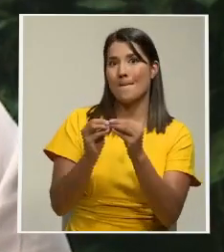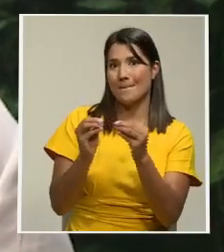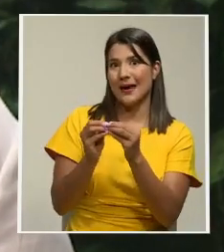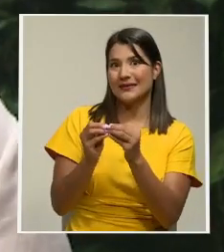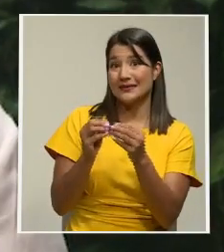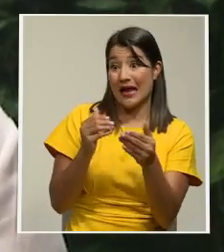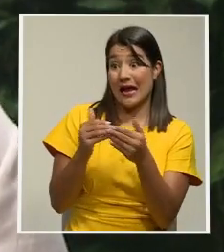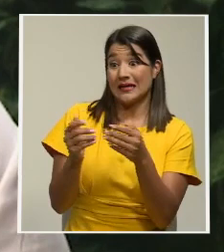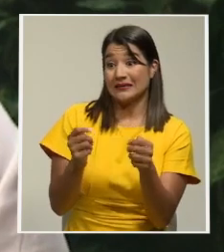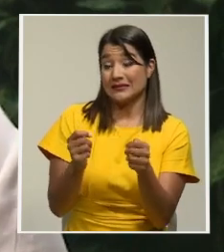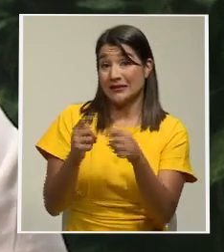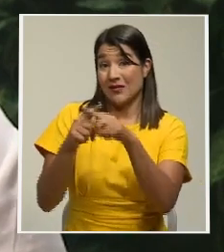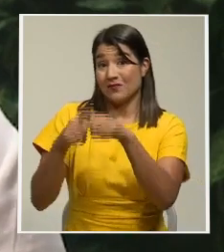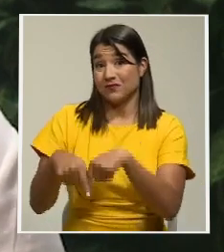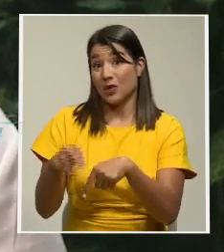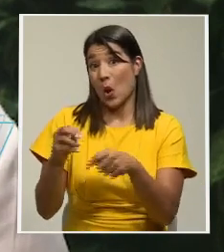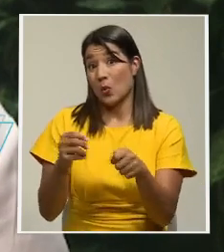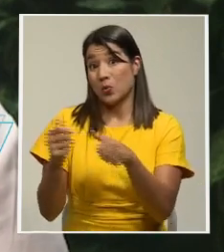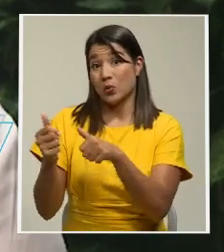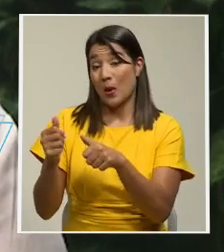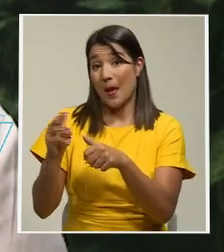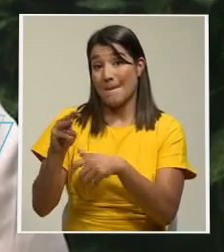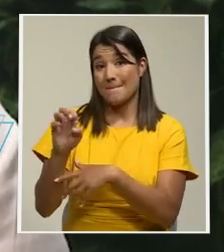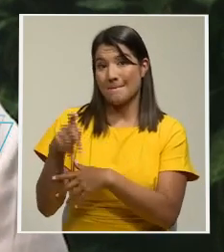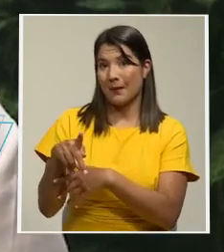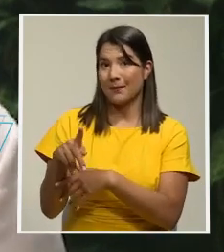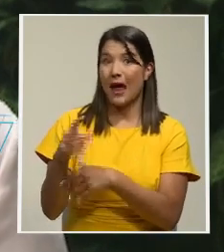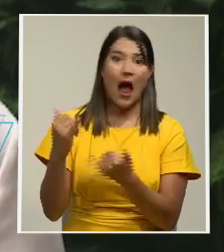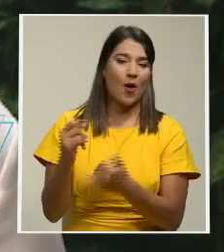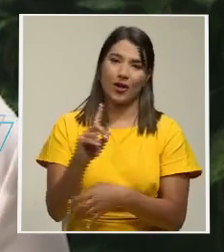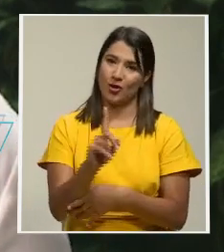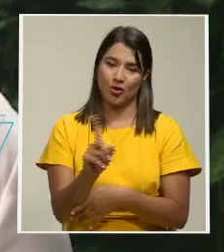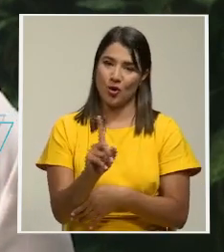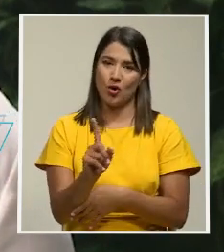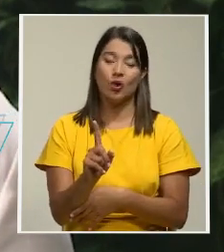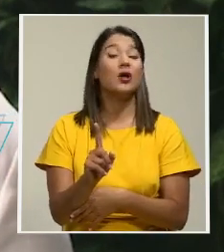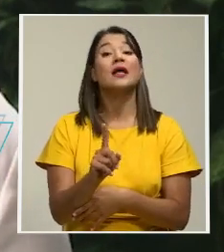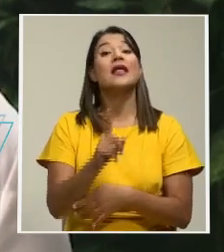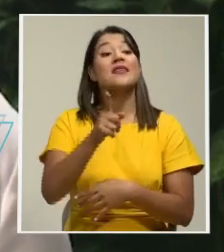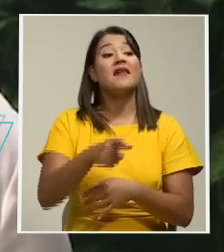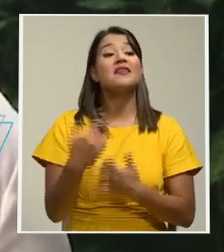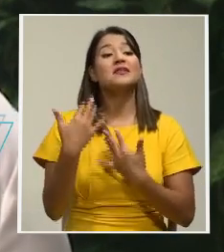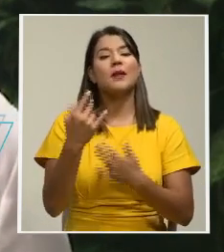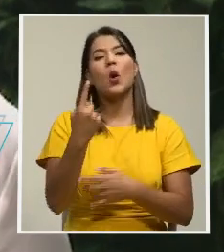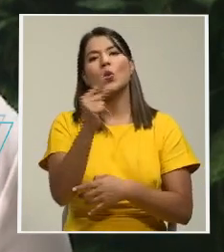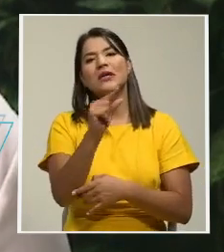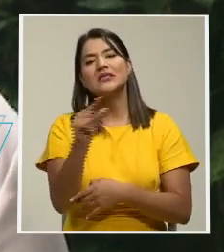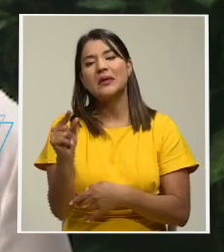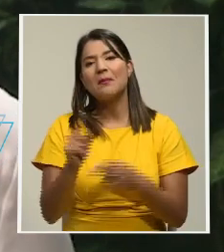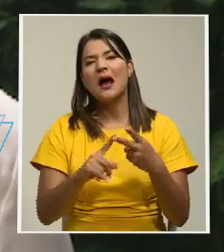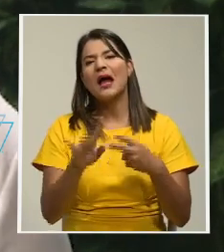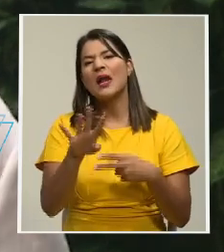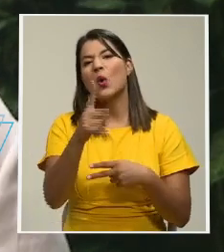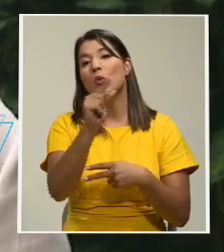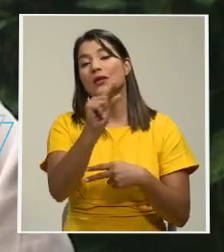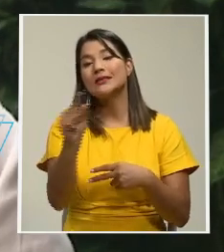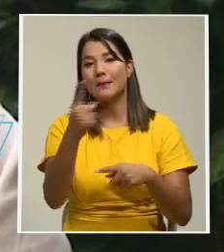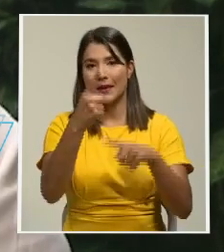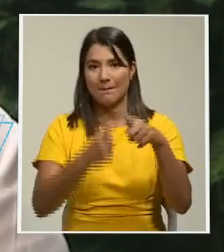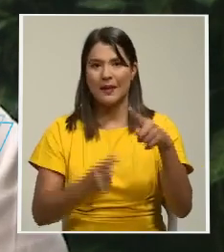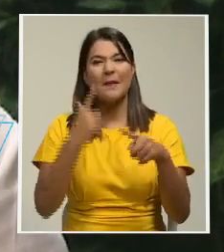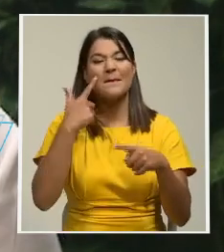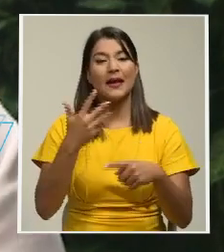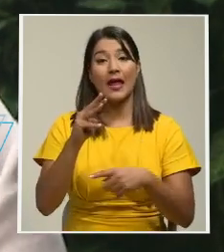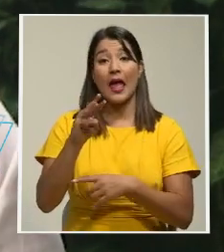MEP no serían eliminadas. Pasará un plazo de una semana y media para que el MEP pueda hacer